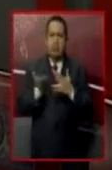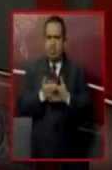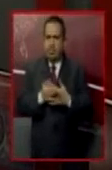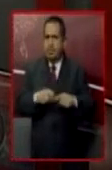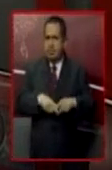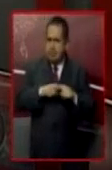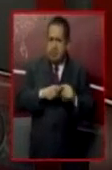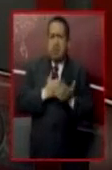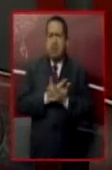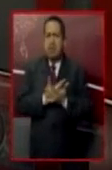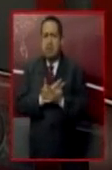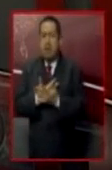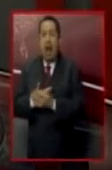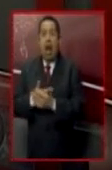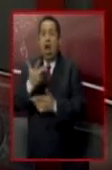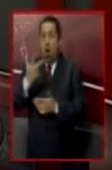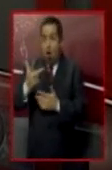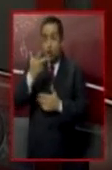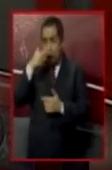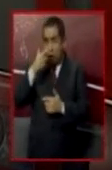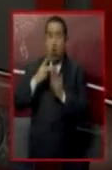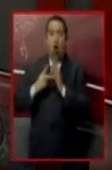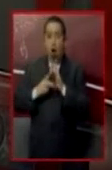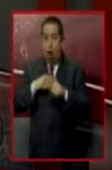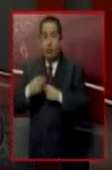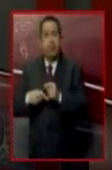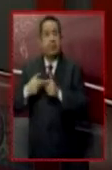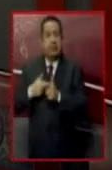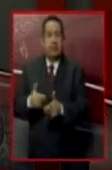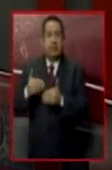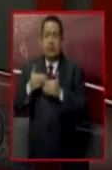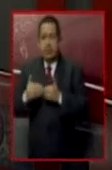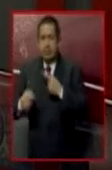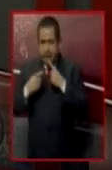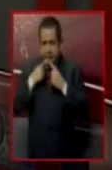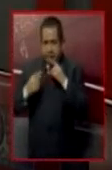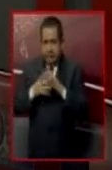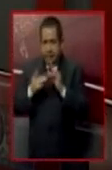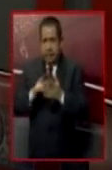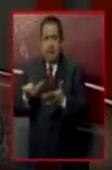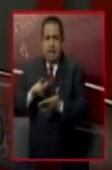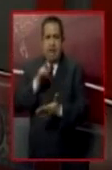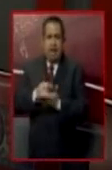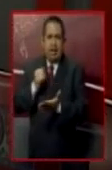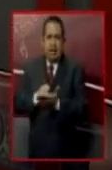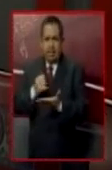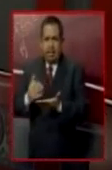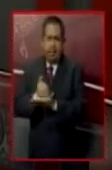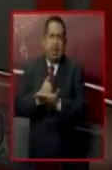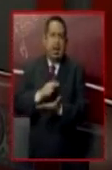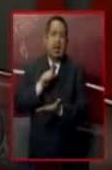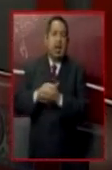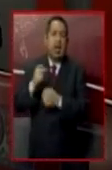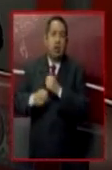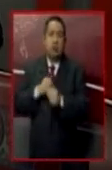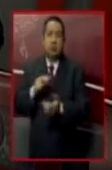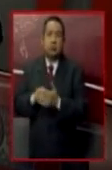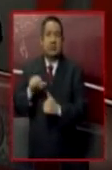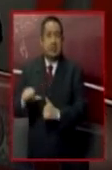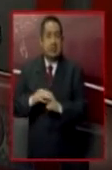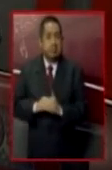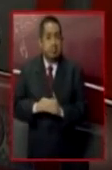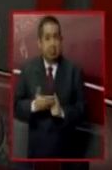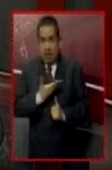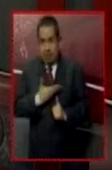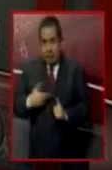y se levantó a las 8 de la noche para iniciar la discusión de estas reformas que integran la miscelánea fiscal y la Ley de Ingresos 2016. El presidente